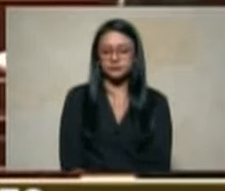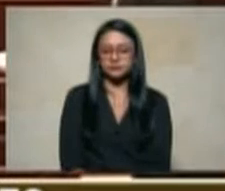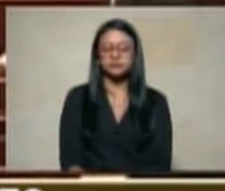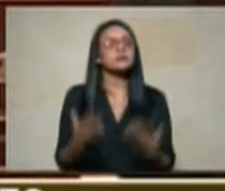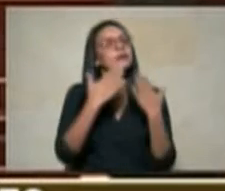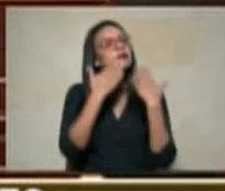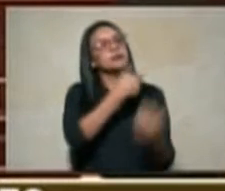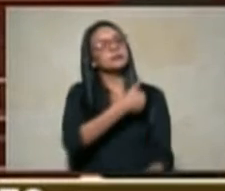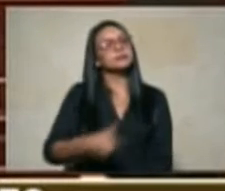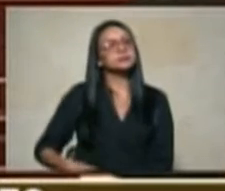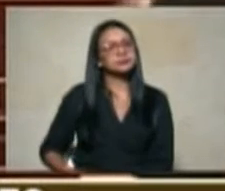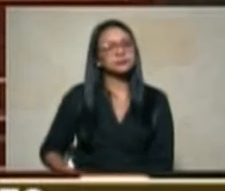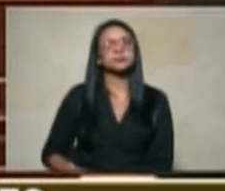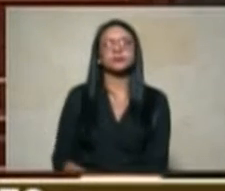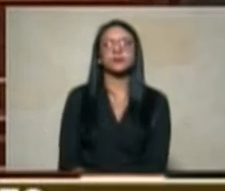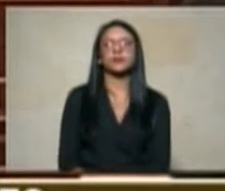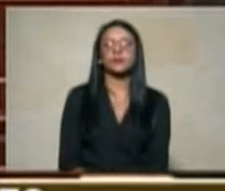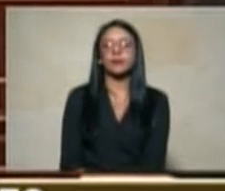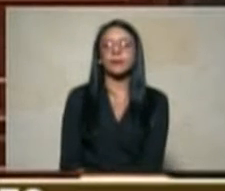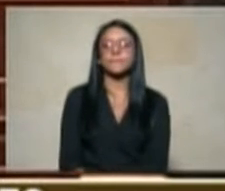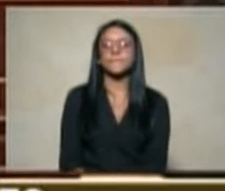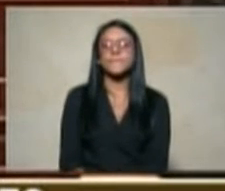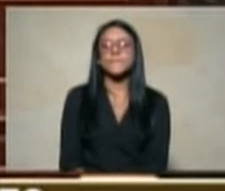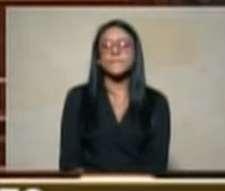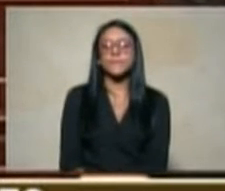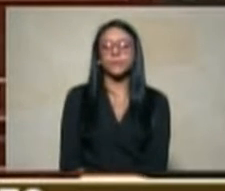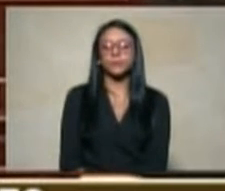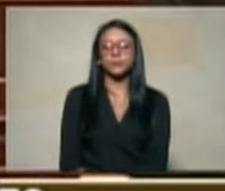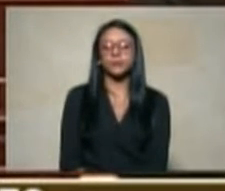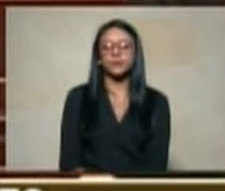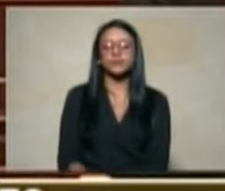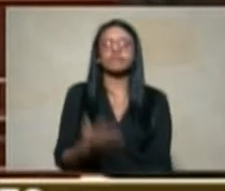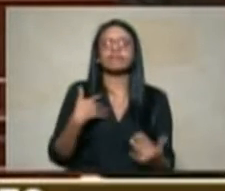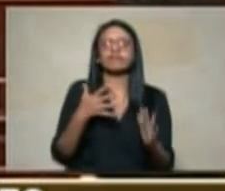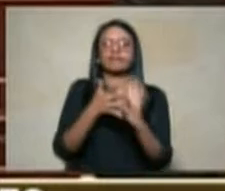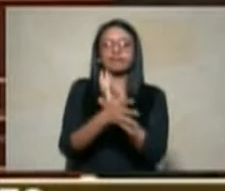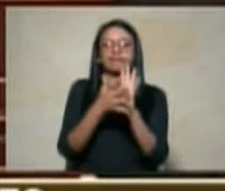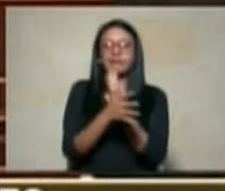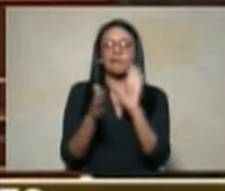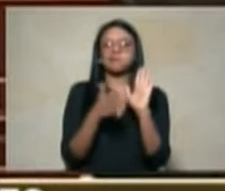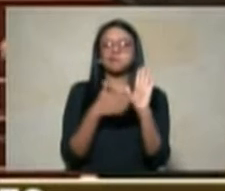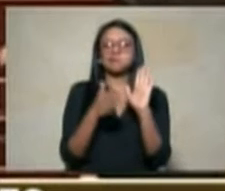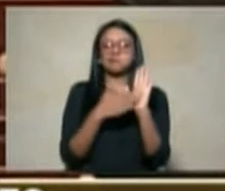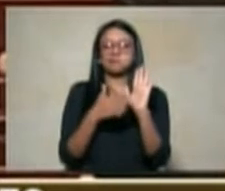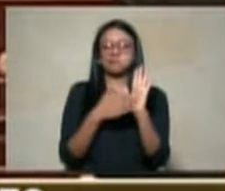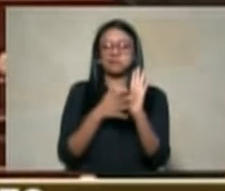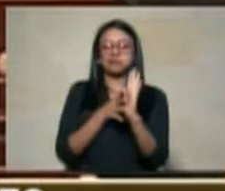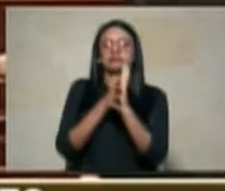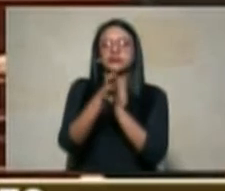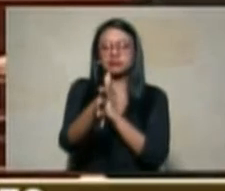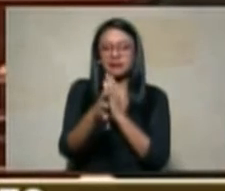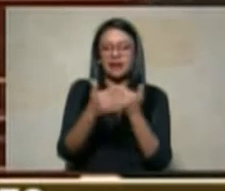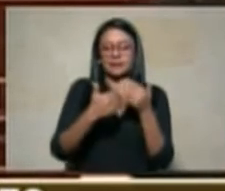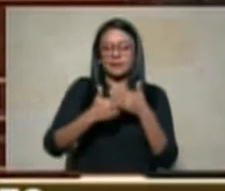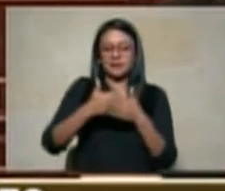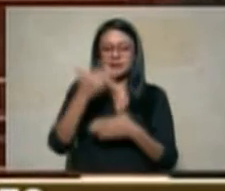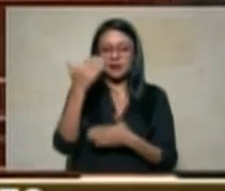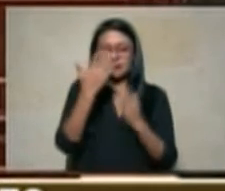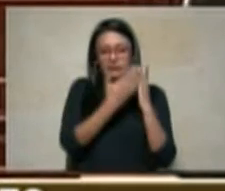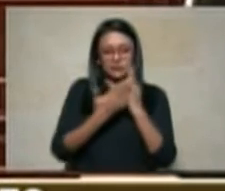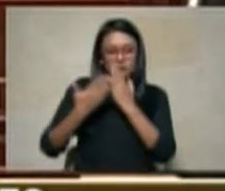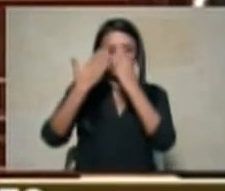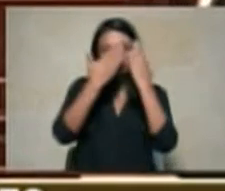Gracias, presidente. Yo quisiera simplemente dejar una constancia antes de iniciar el estudio